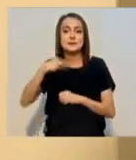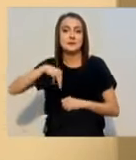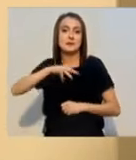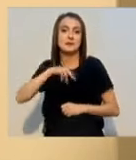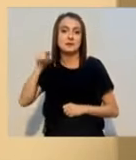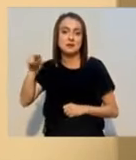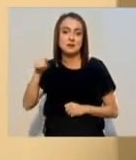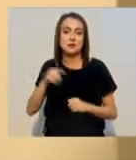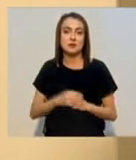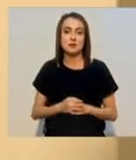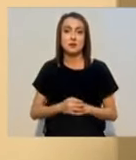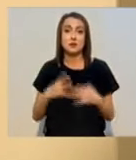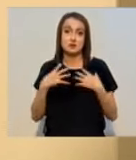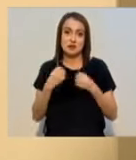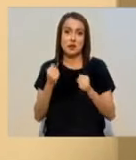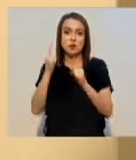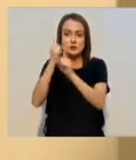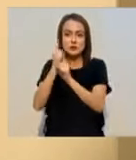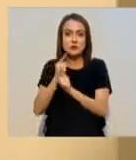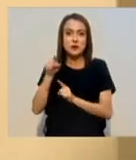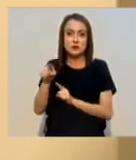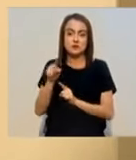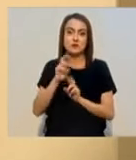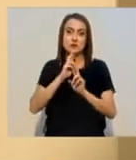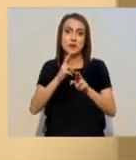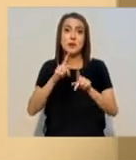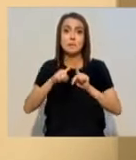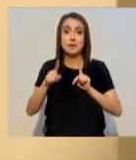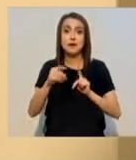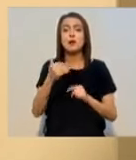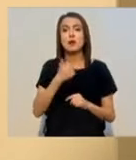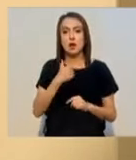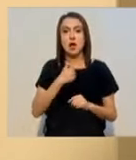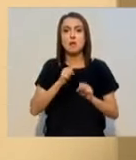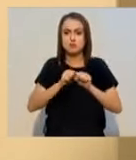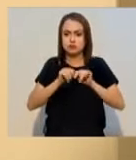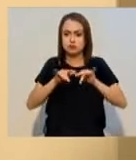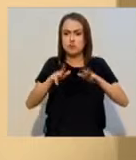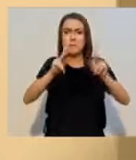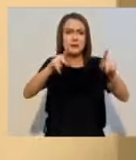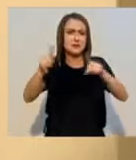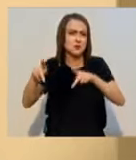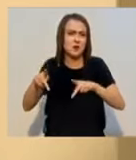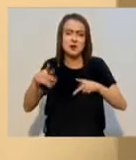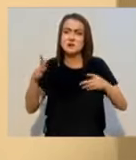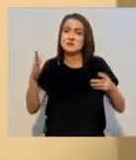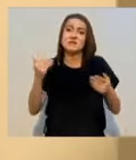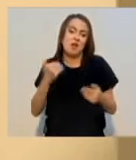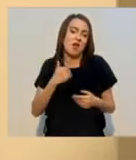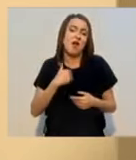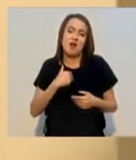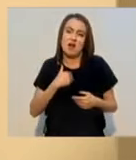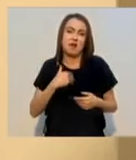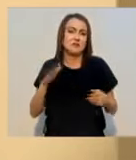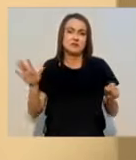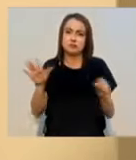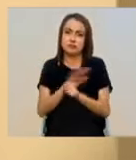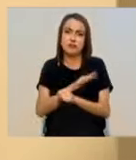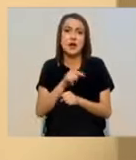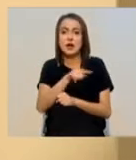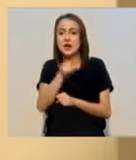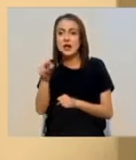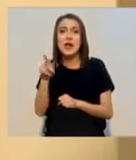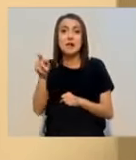Ministerio de Salud, pero de que hay transmisión comunitaria la hay, y por eso la importancia de